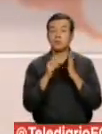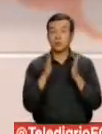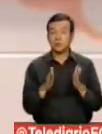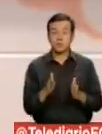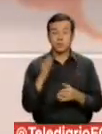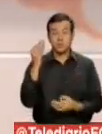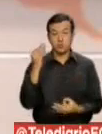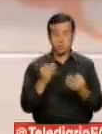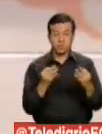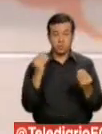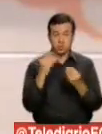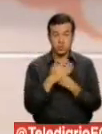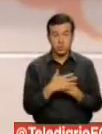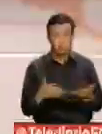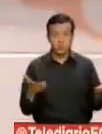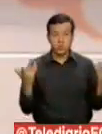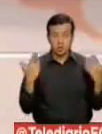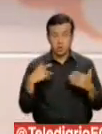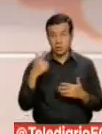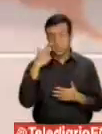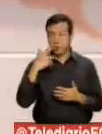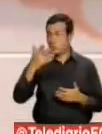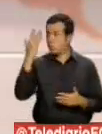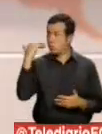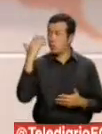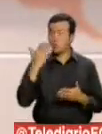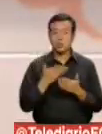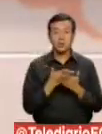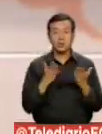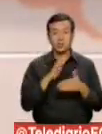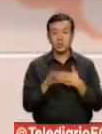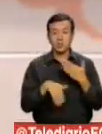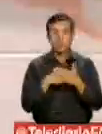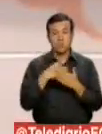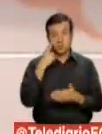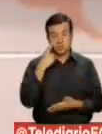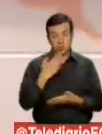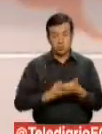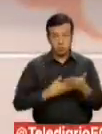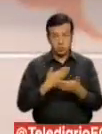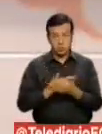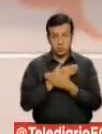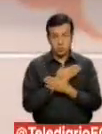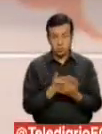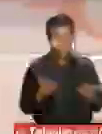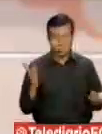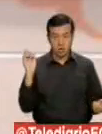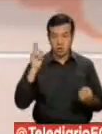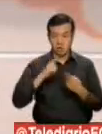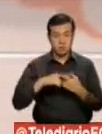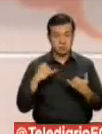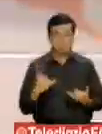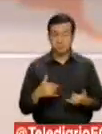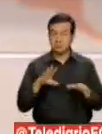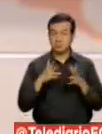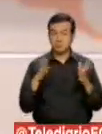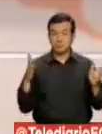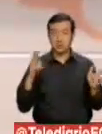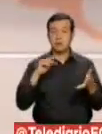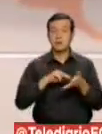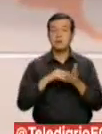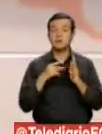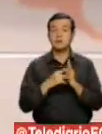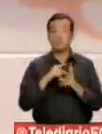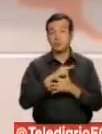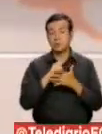Justicia que justamente estuvieron en su momento recibiendo toda la documentación. Y ahora no aparece. Eso quiere decir que no